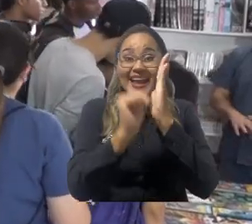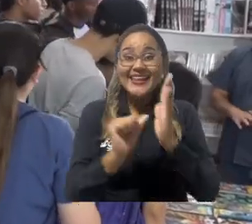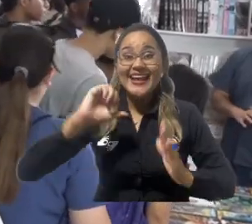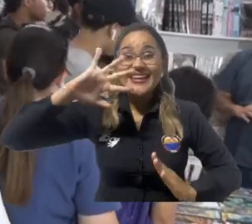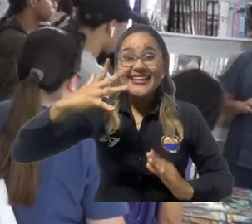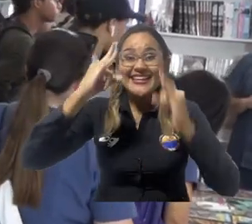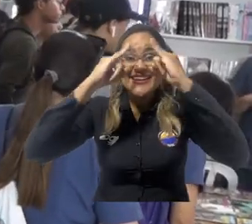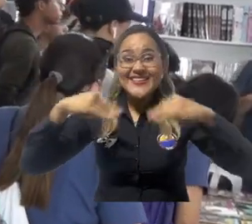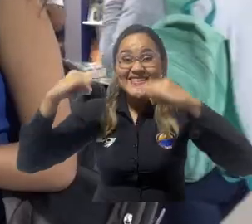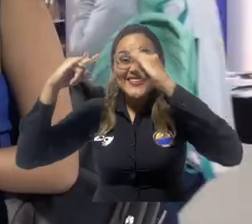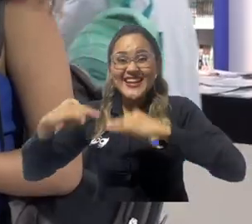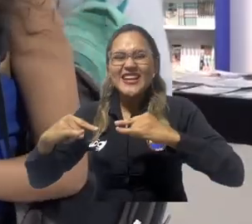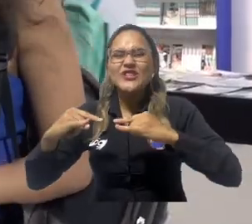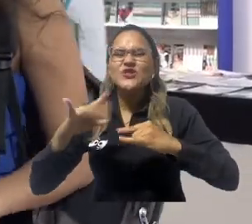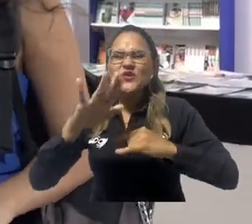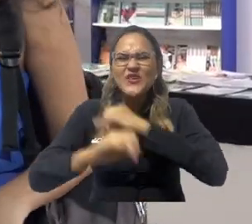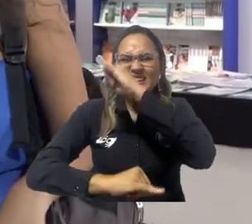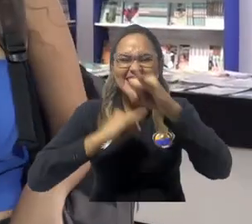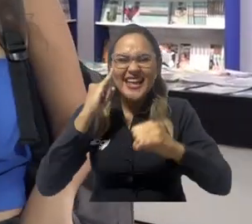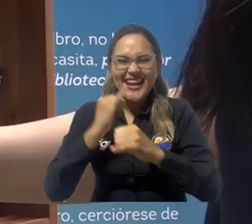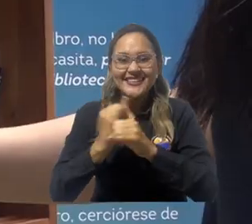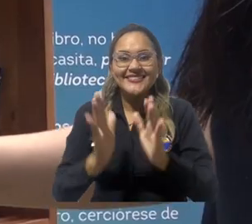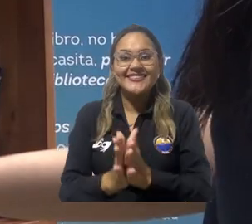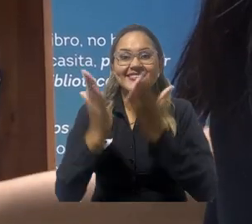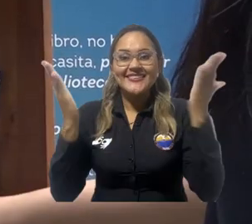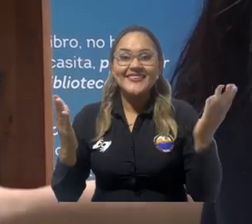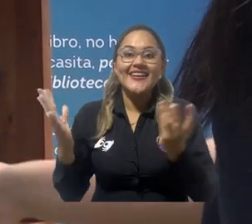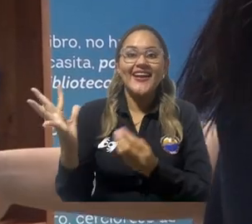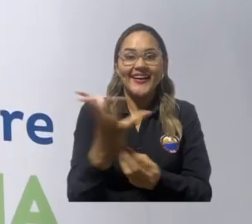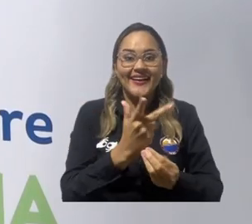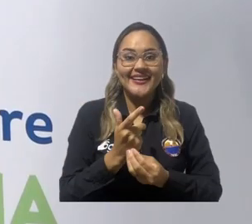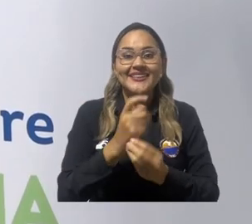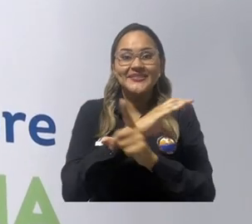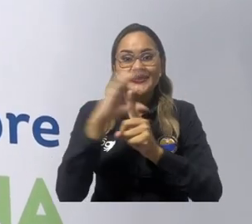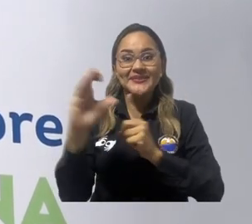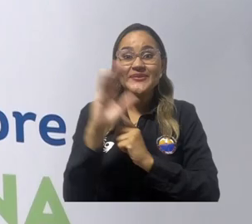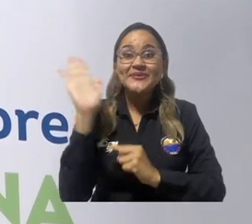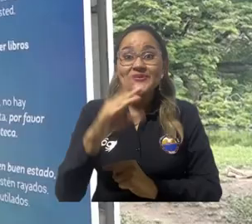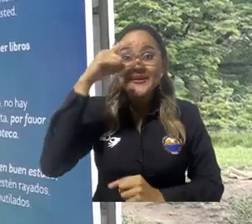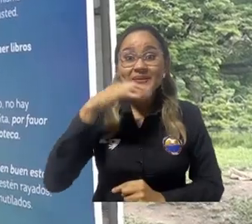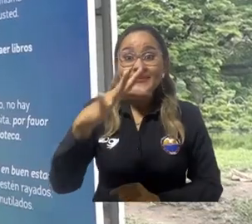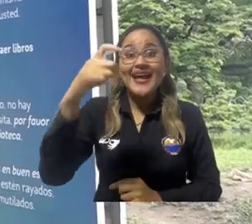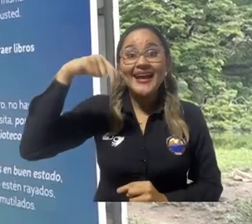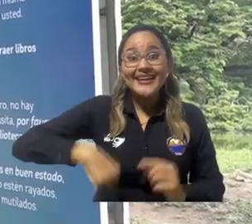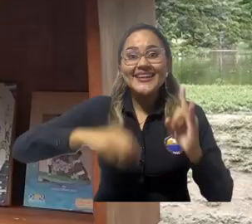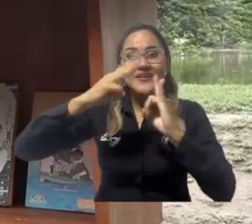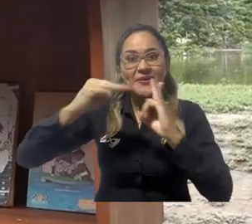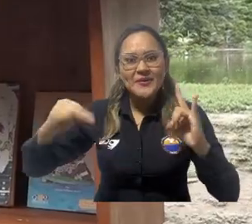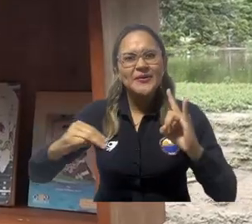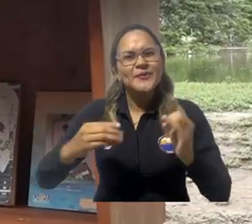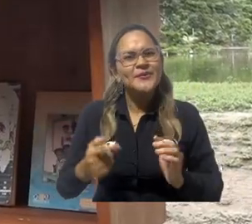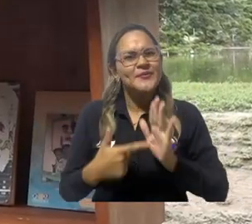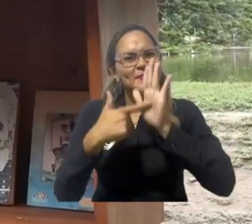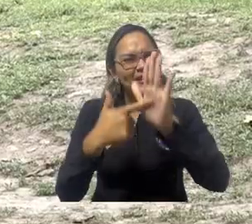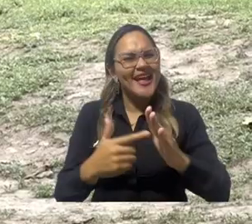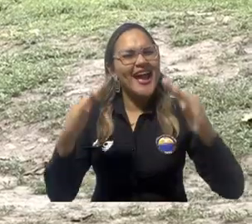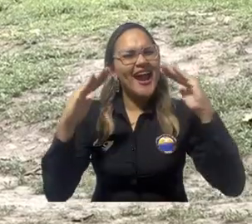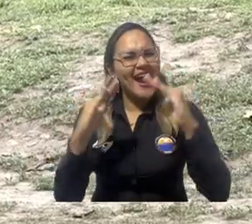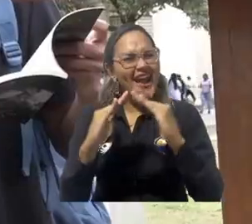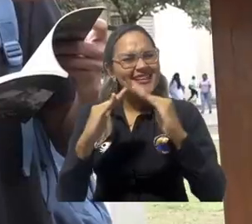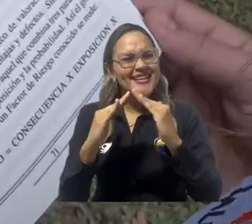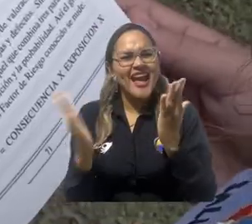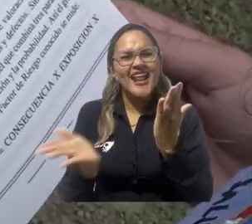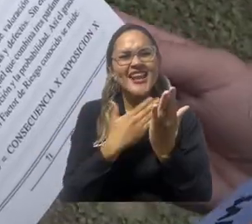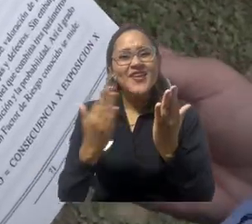En medio de la agenda de la quinta edición de la Feria Internacional del Libro, las Artes y la Cultura de Santa Marta, la Universidad del Magdalena presentó